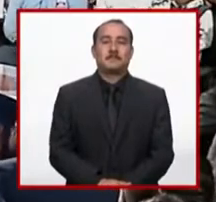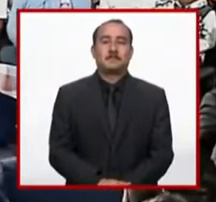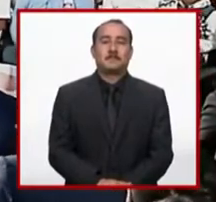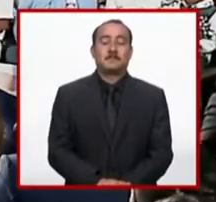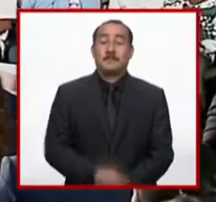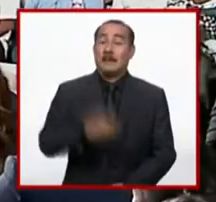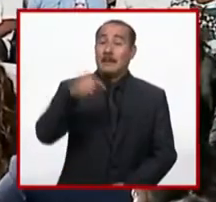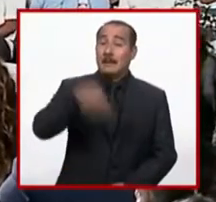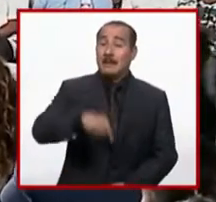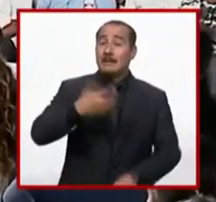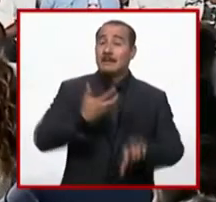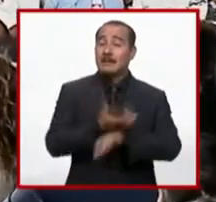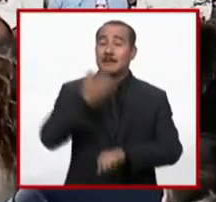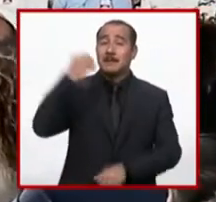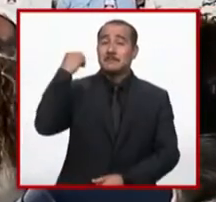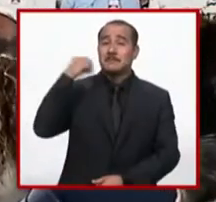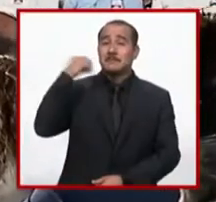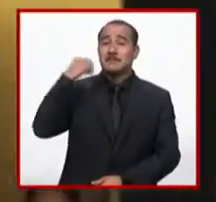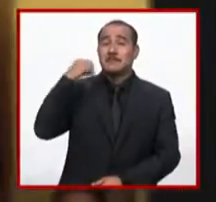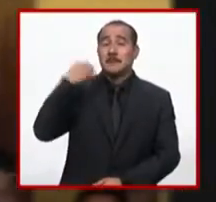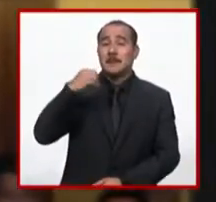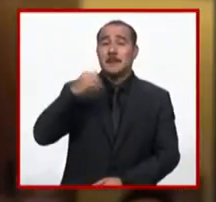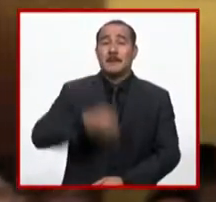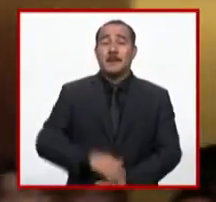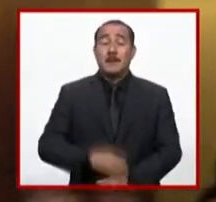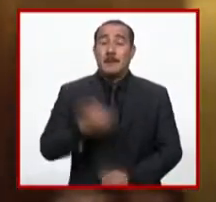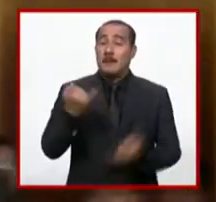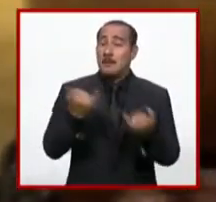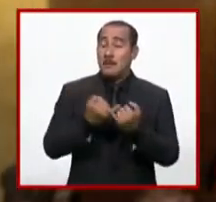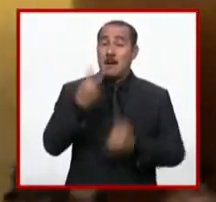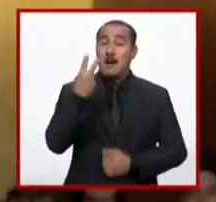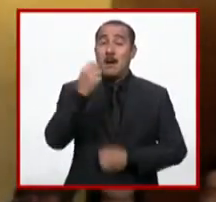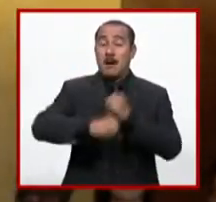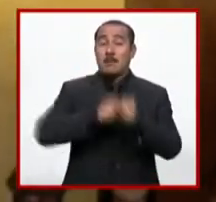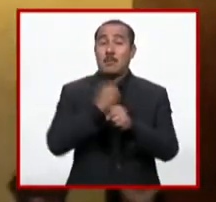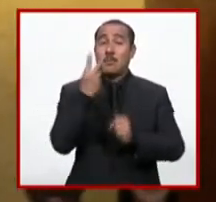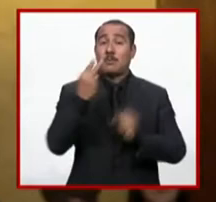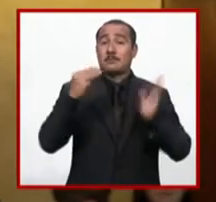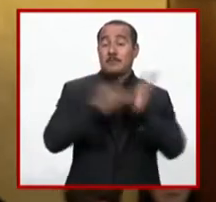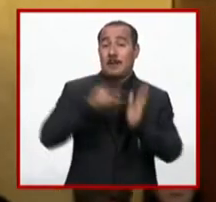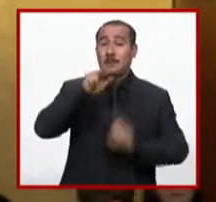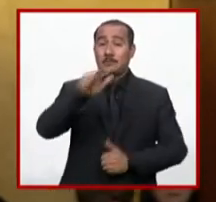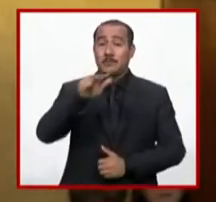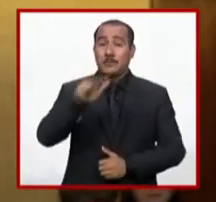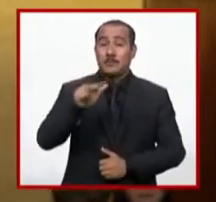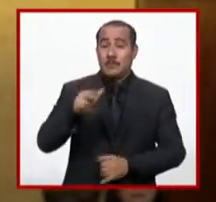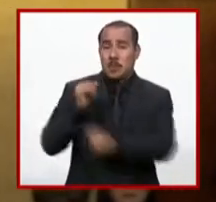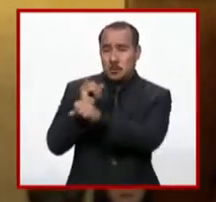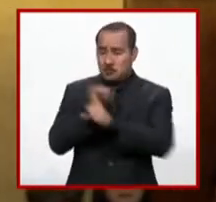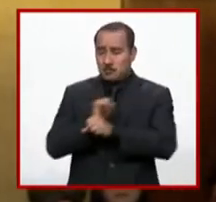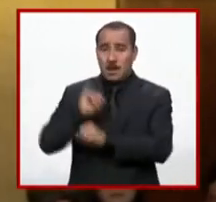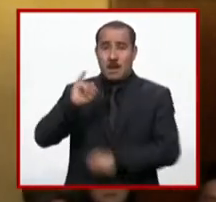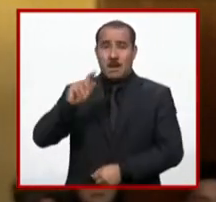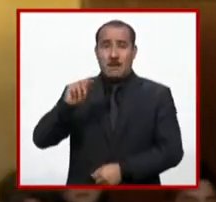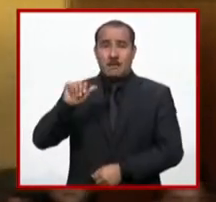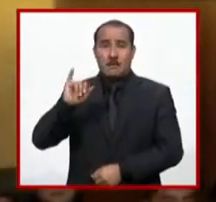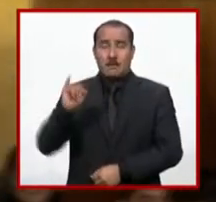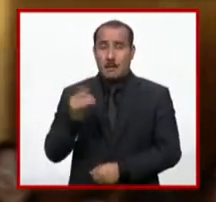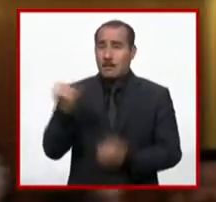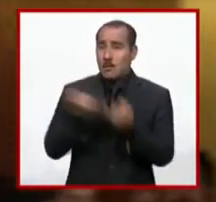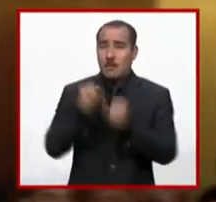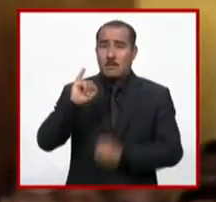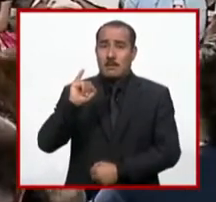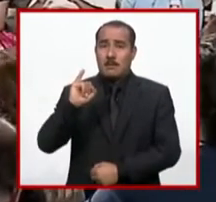es el estado que también en el 2018, de acuerdo a datos del ITAE y de